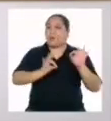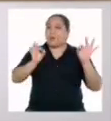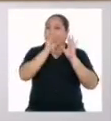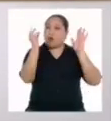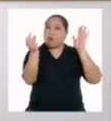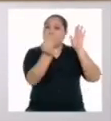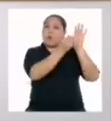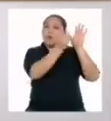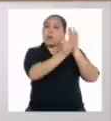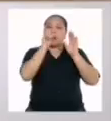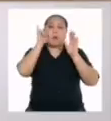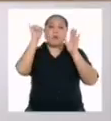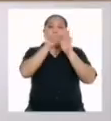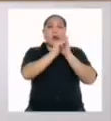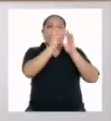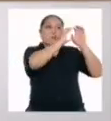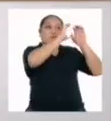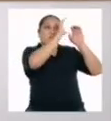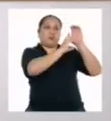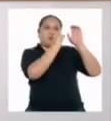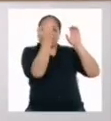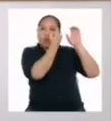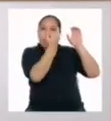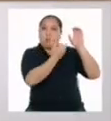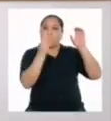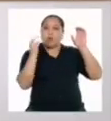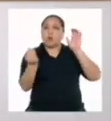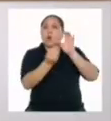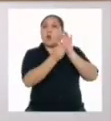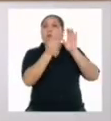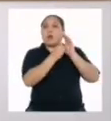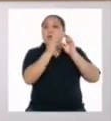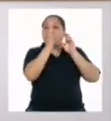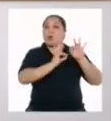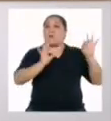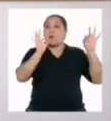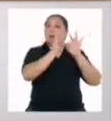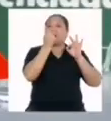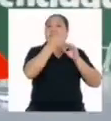importante añadir imágenes, esquemas o gráficos que le sumen valor